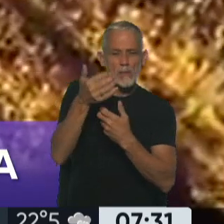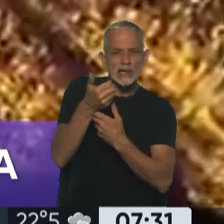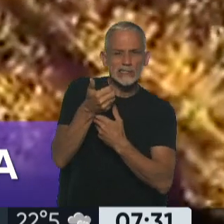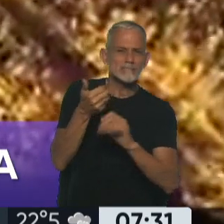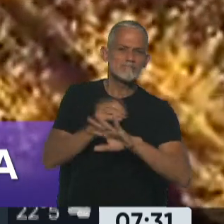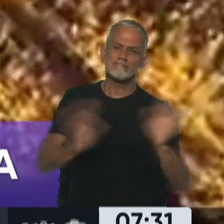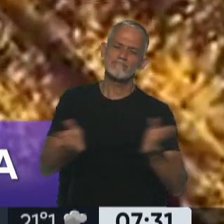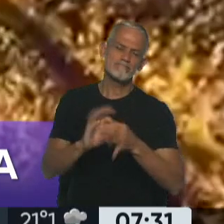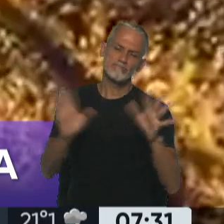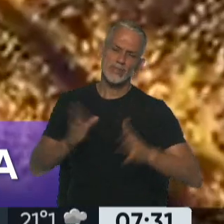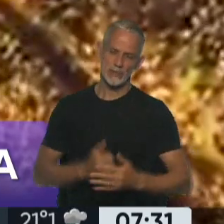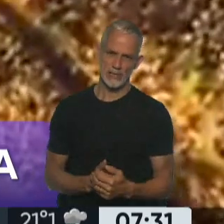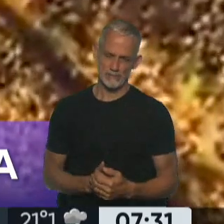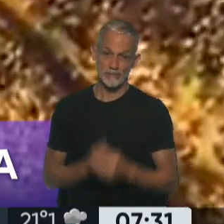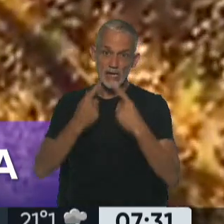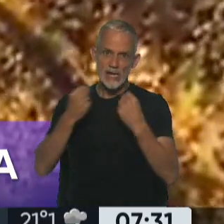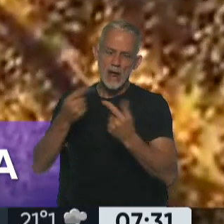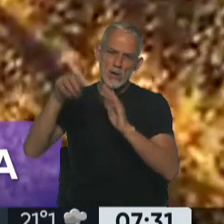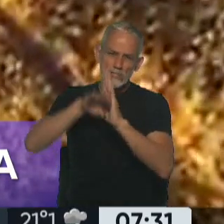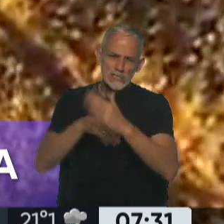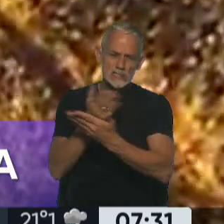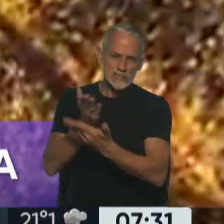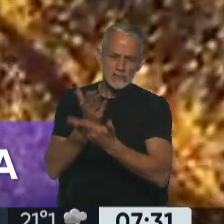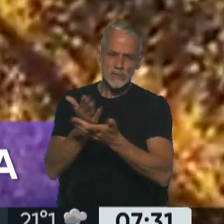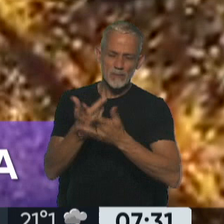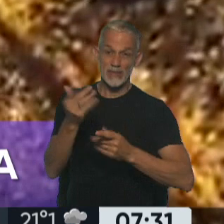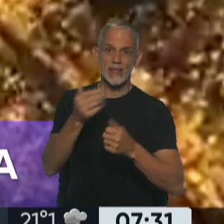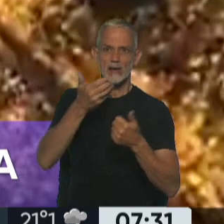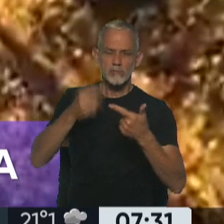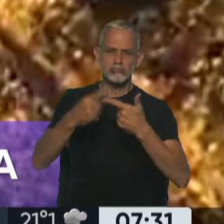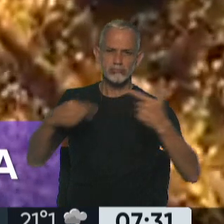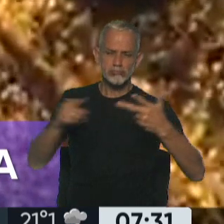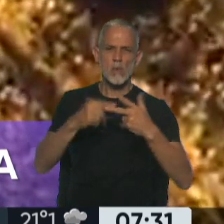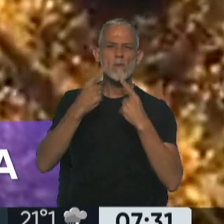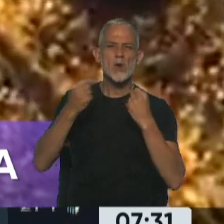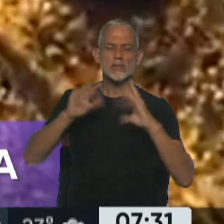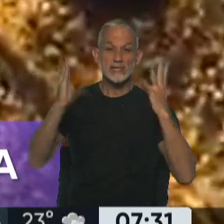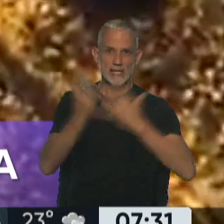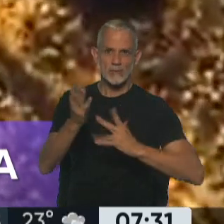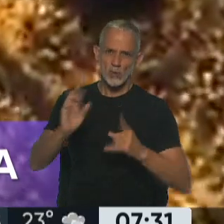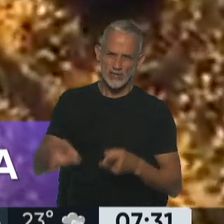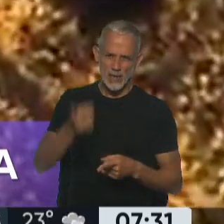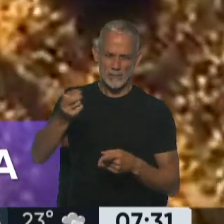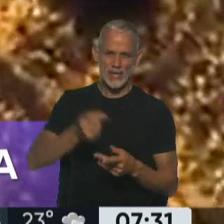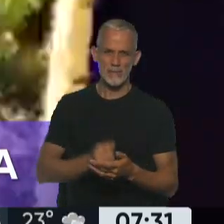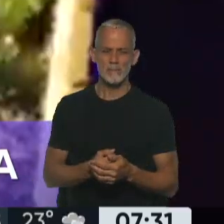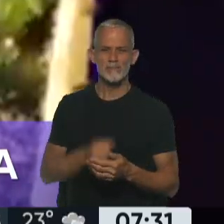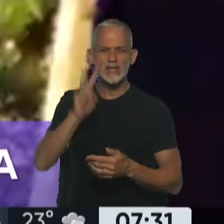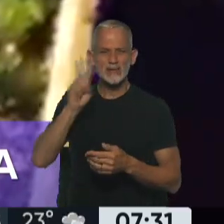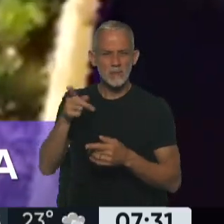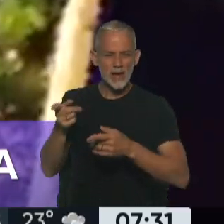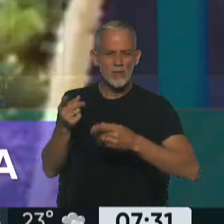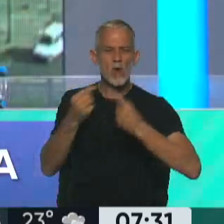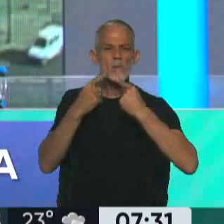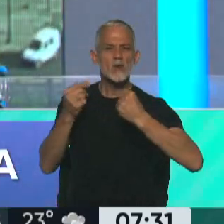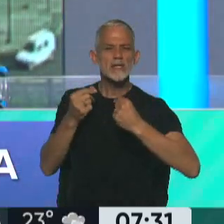Bueno, estos son los reclamos, ¿no? La cuestión humanitaria, la cuestión de rehenes, protestas en el mundo. También veíamos en imágenes a